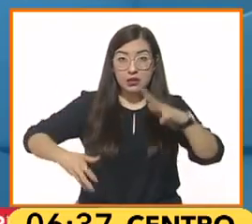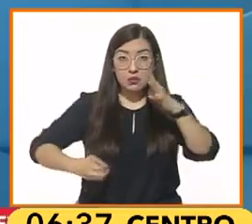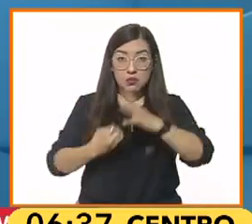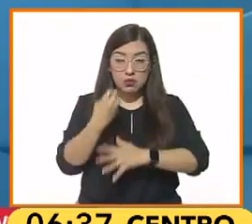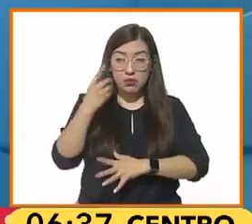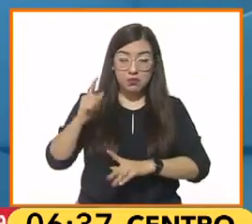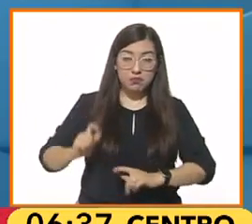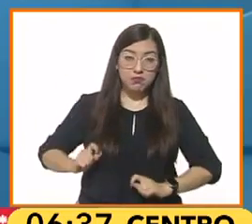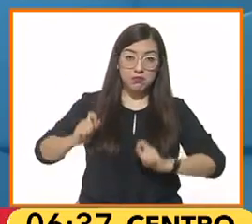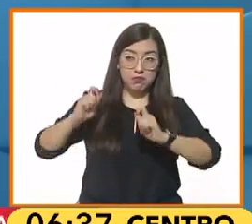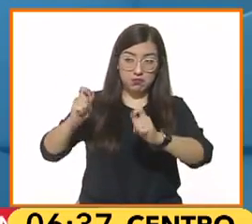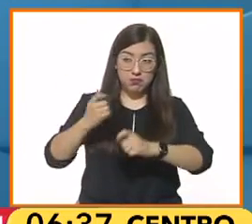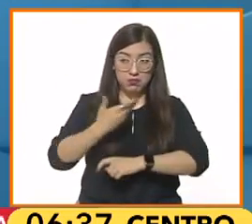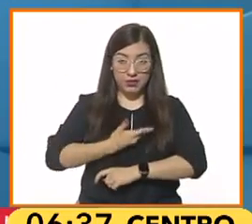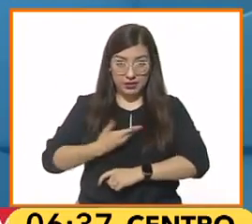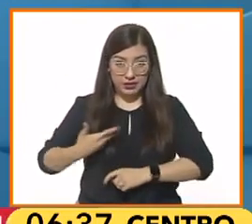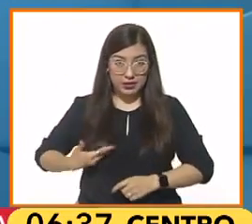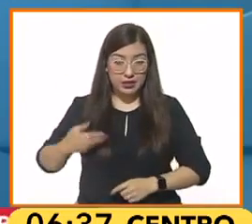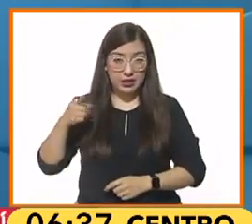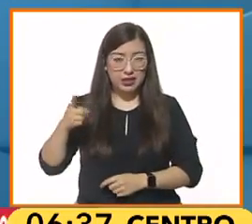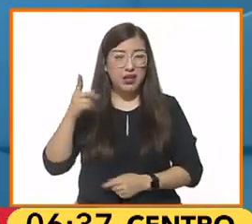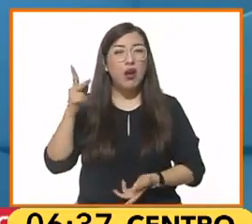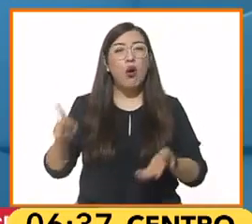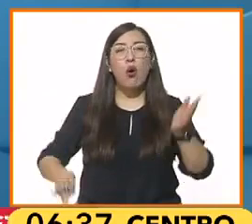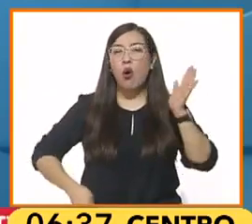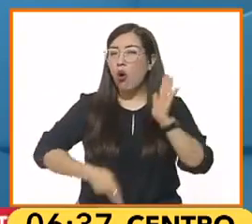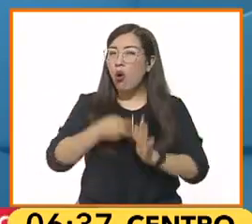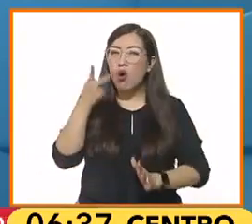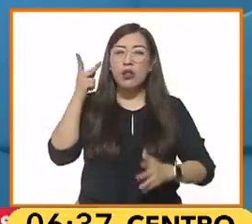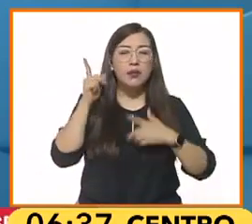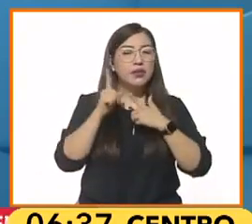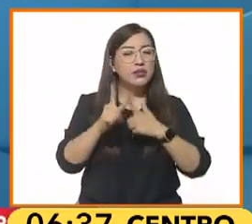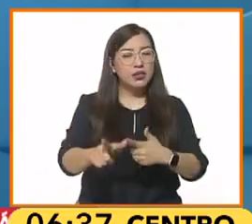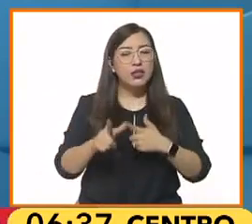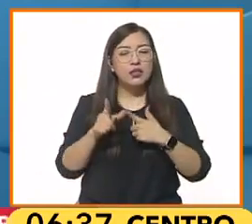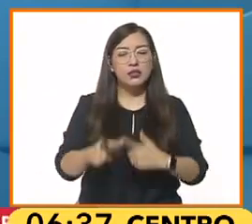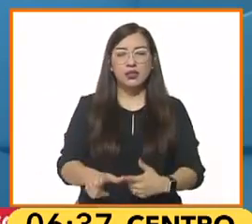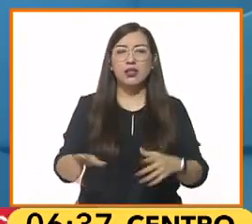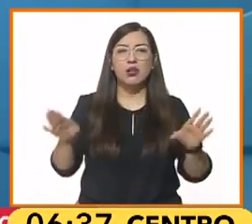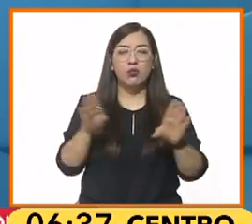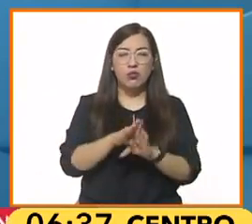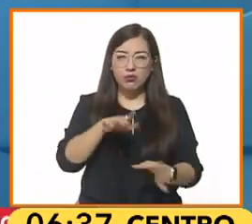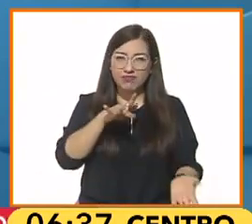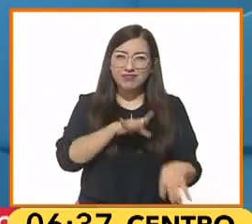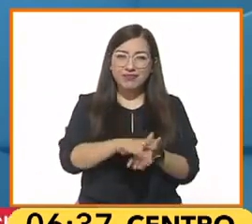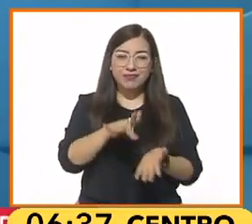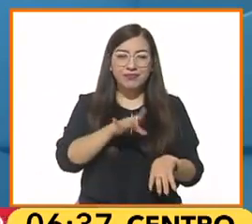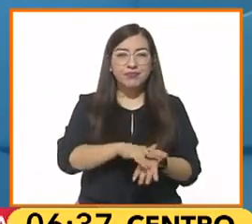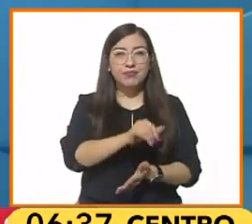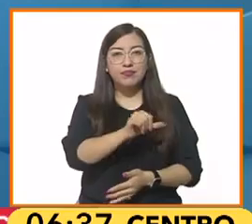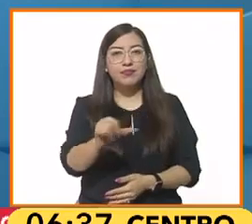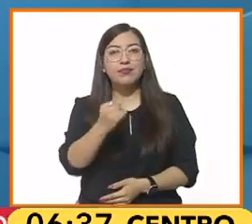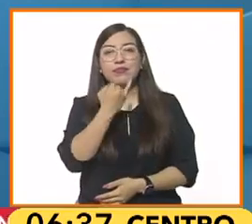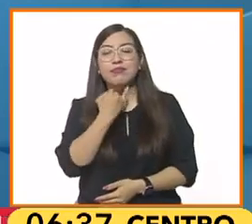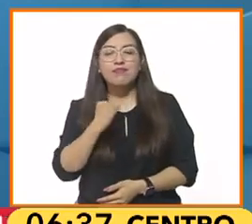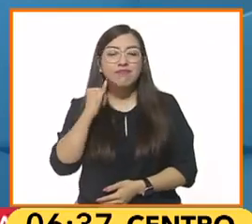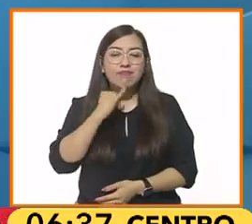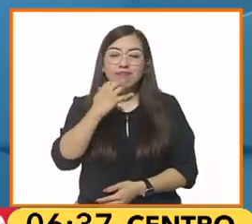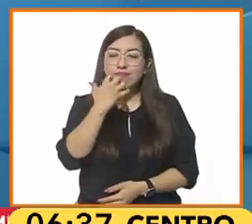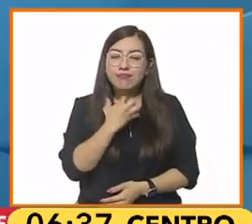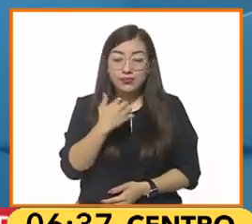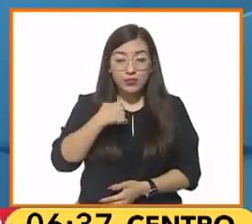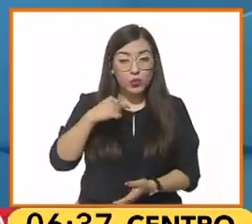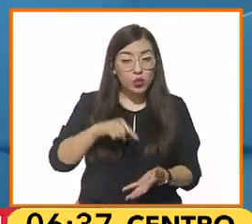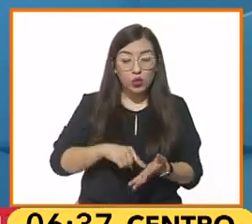Joe Biden, pues ahora está nuevamente repitiendo este apoyo y yo creo que es incluso hasta peor porque